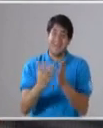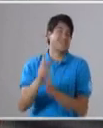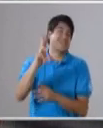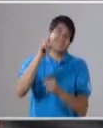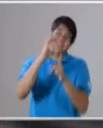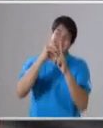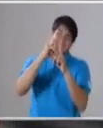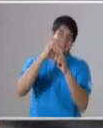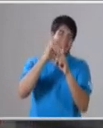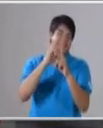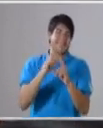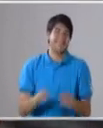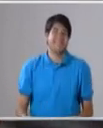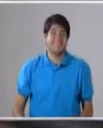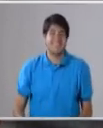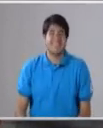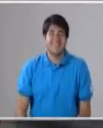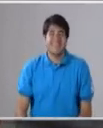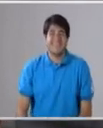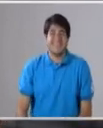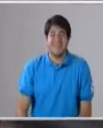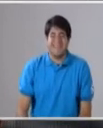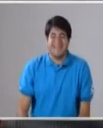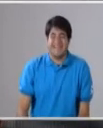no, eso no está bueno.